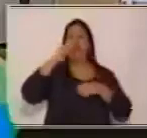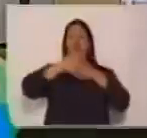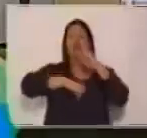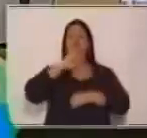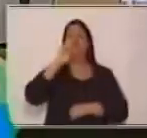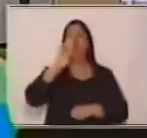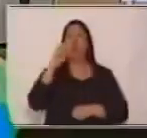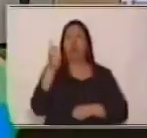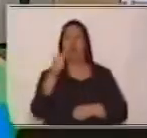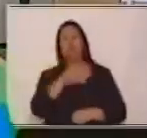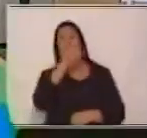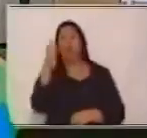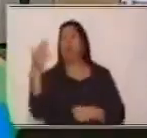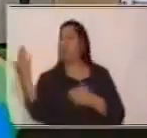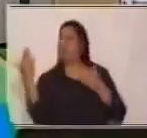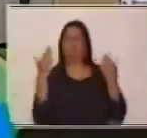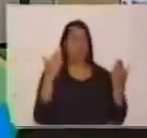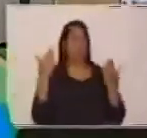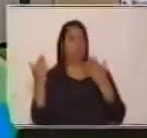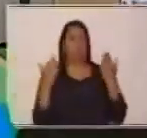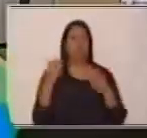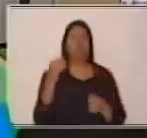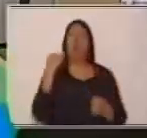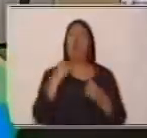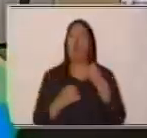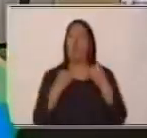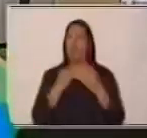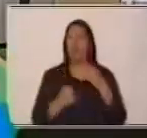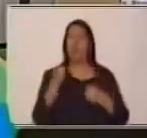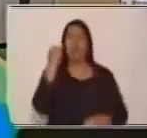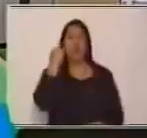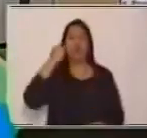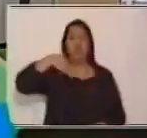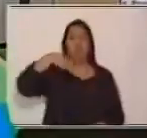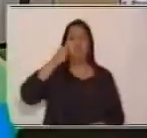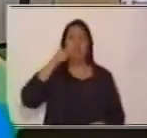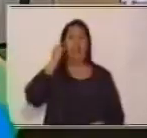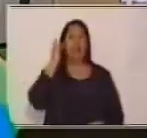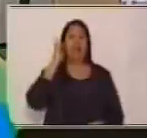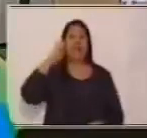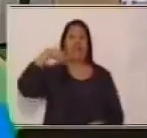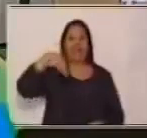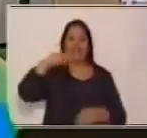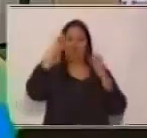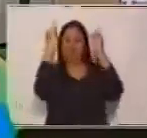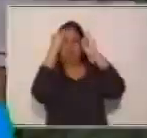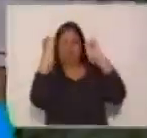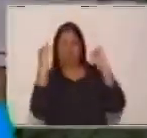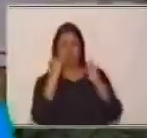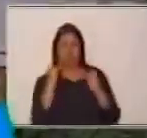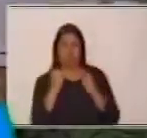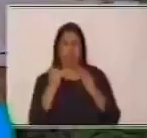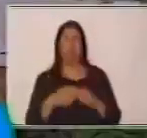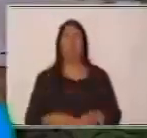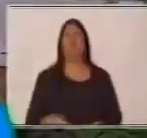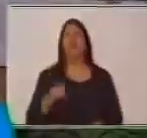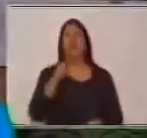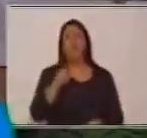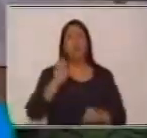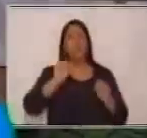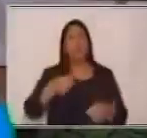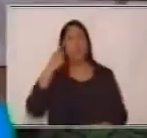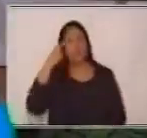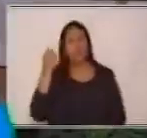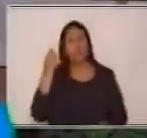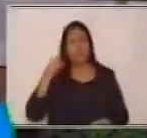imagen. Antes de iniciar, para que también puedas comprenderlo mejor, vamos a